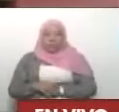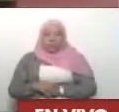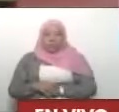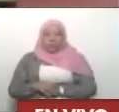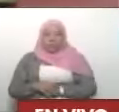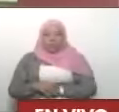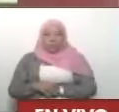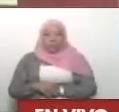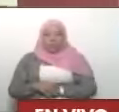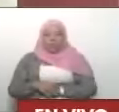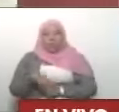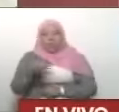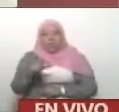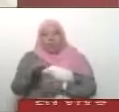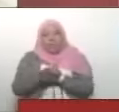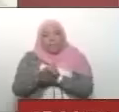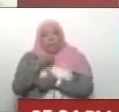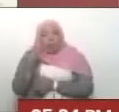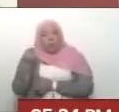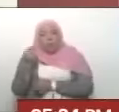Los demás son puros chamos aquí.